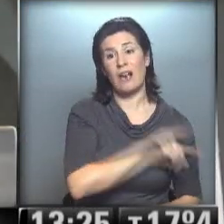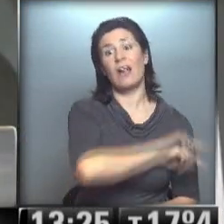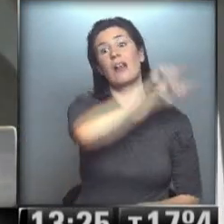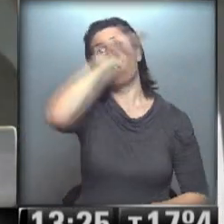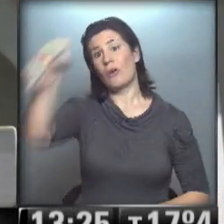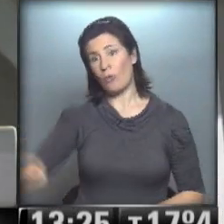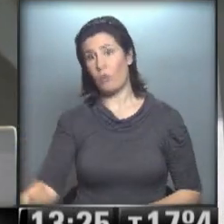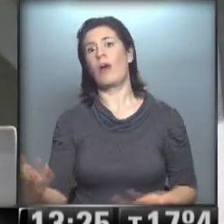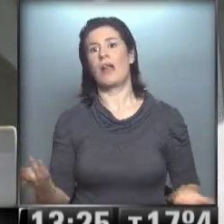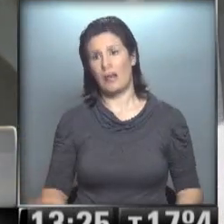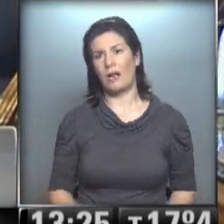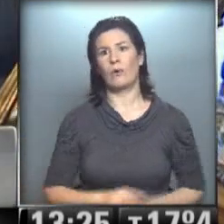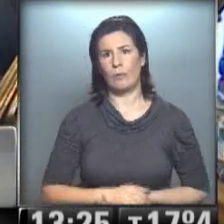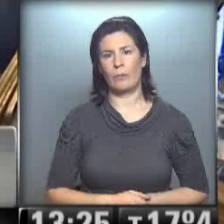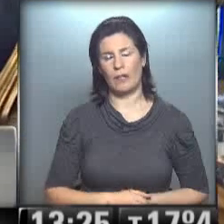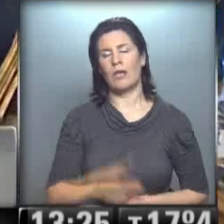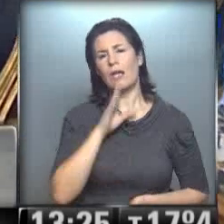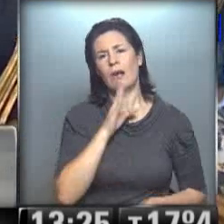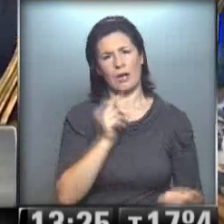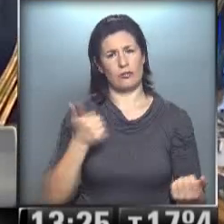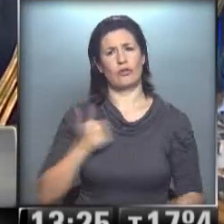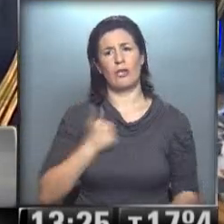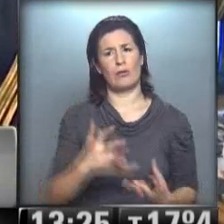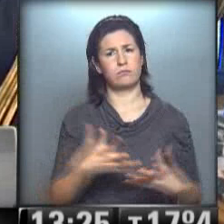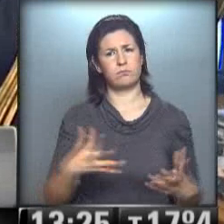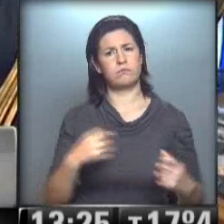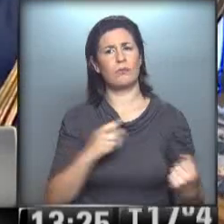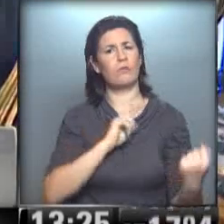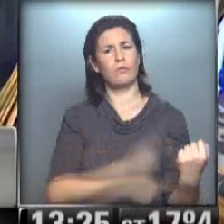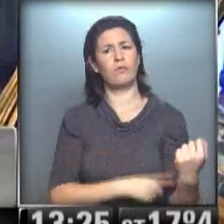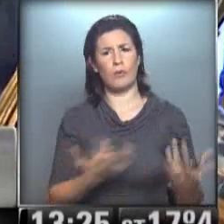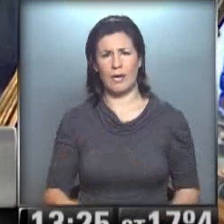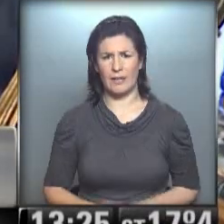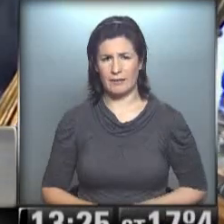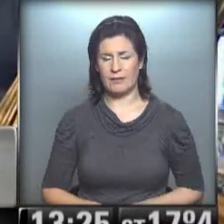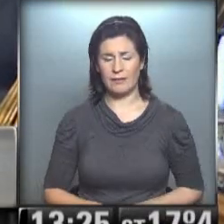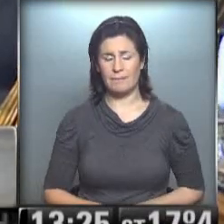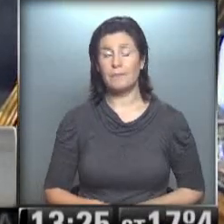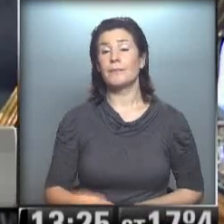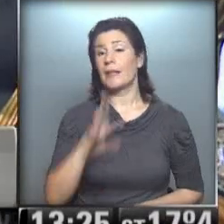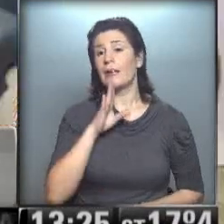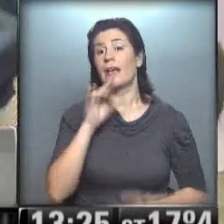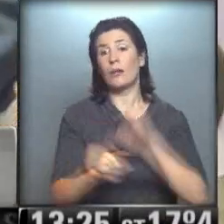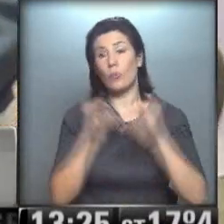el sexto ejército en potencia del mundo, el israelí, que a su vez denunció que minutos antes de que finalizara el